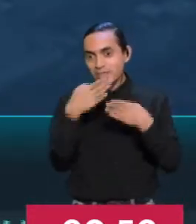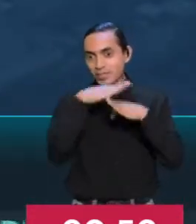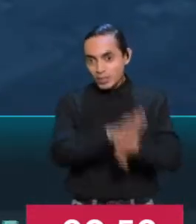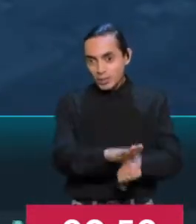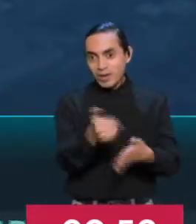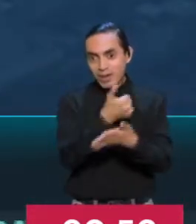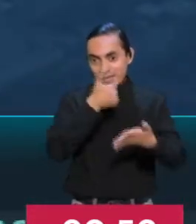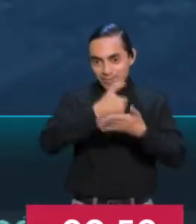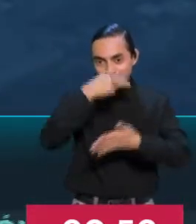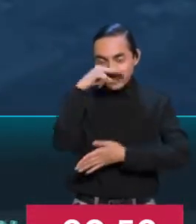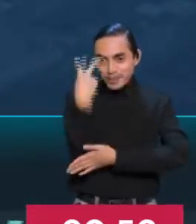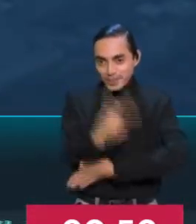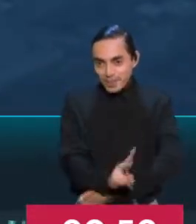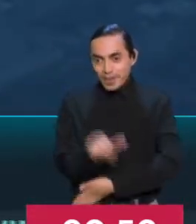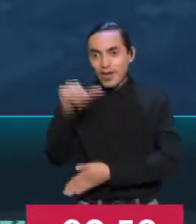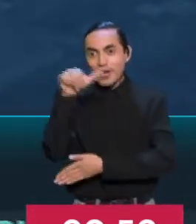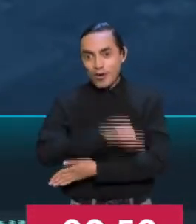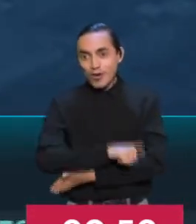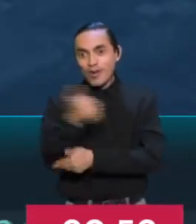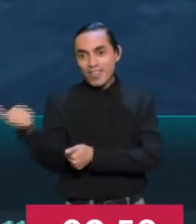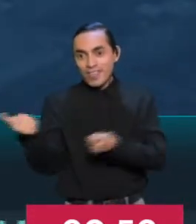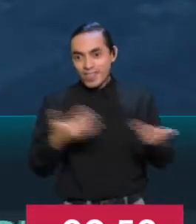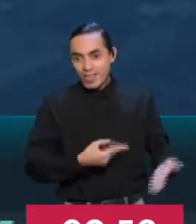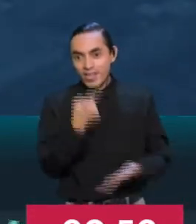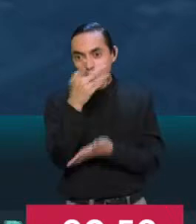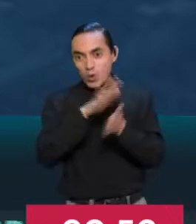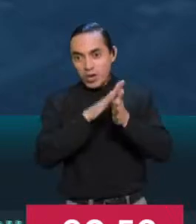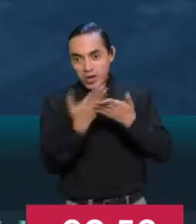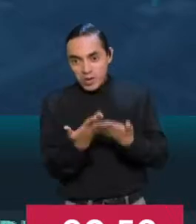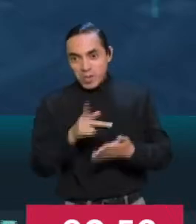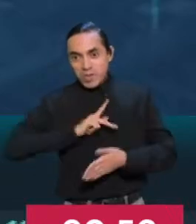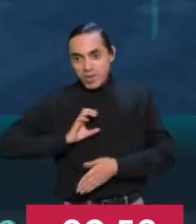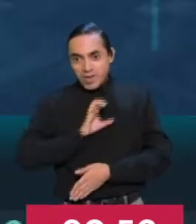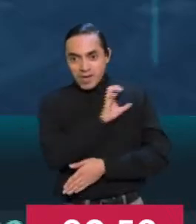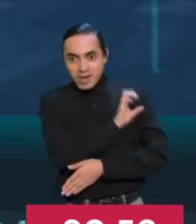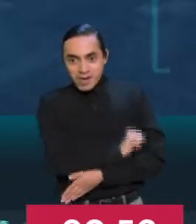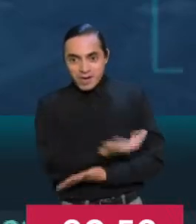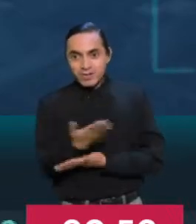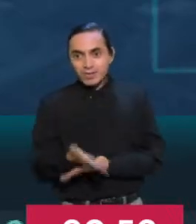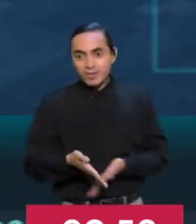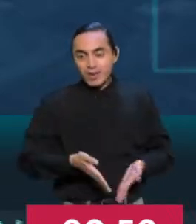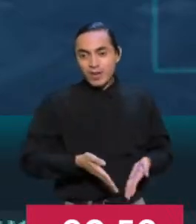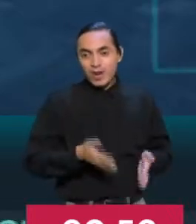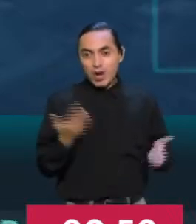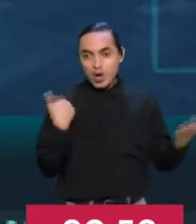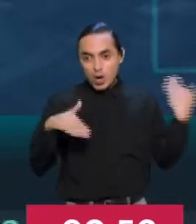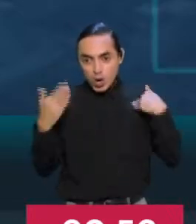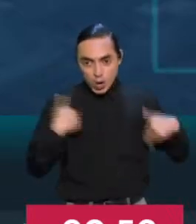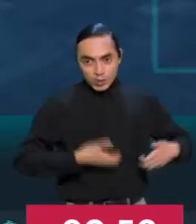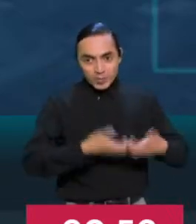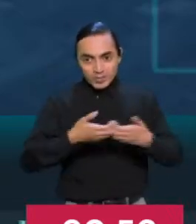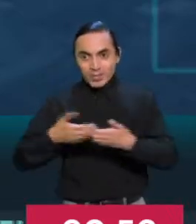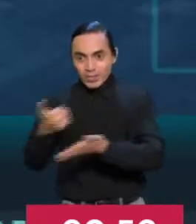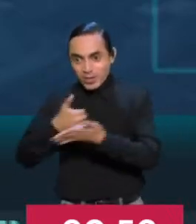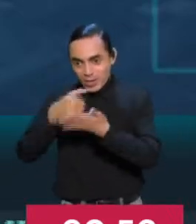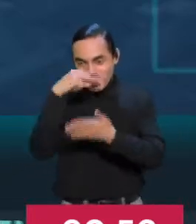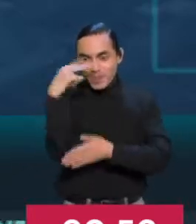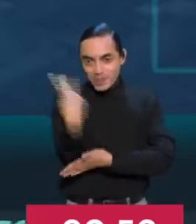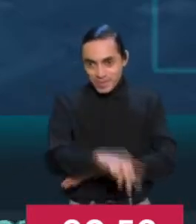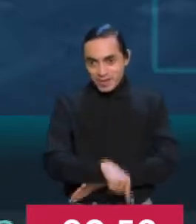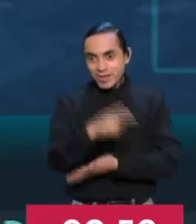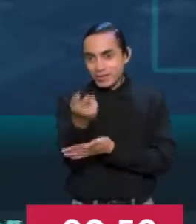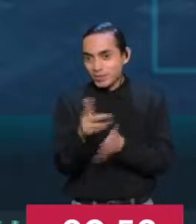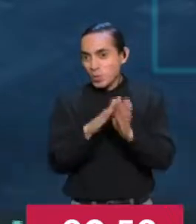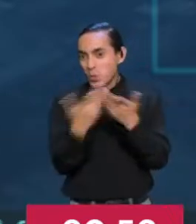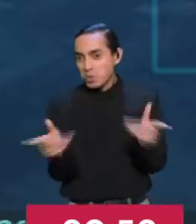de México. Y el día de hoy les traje uno que es de mis favoritos, que es Los Paseos de la Ciudad de México de Salvador Novo. Es un libro bastante